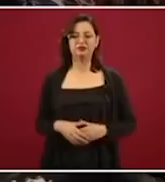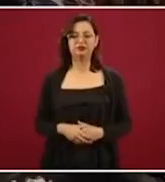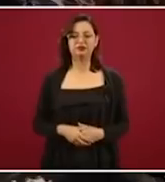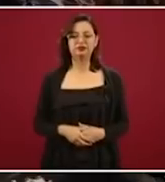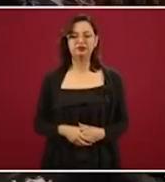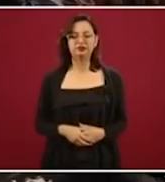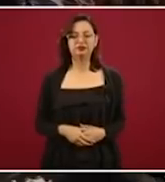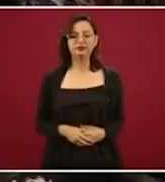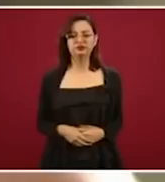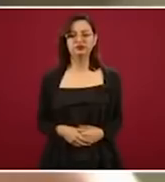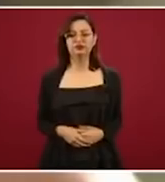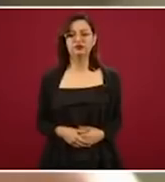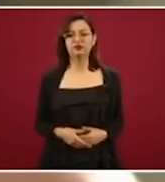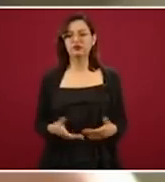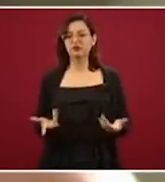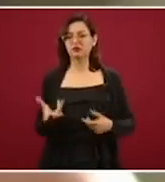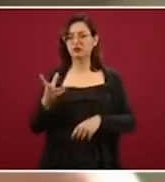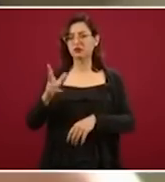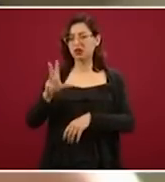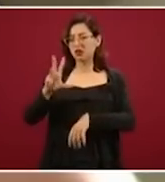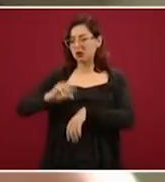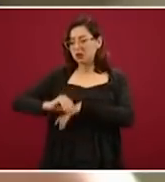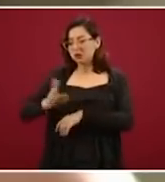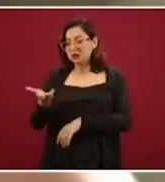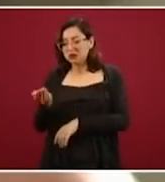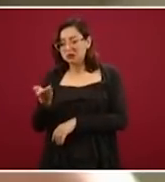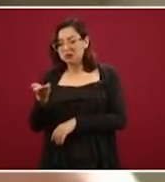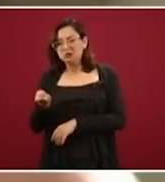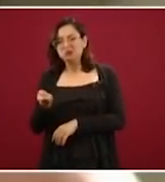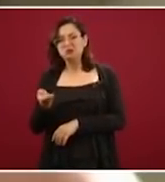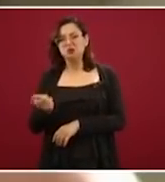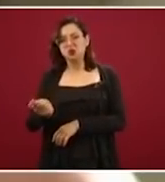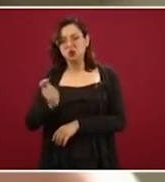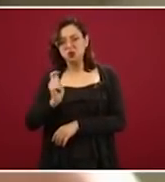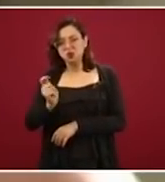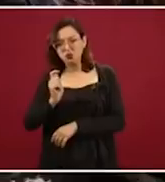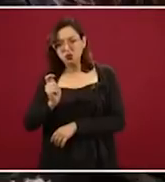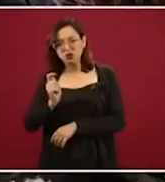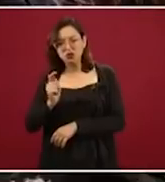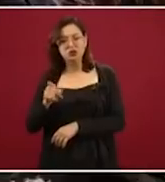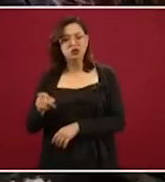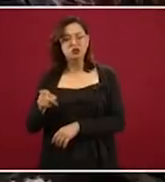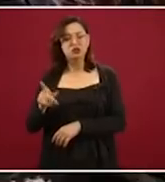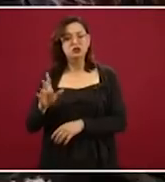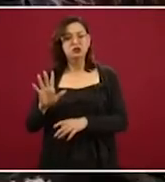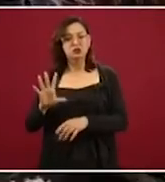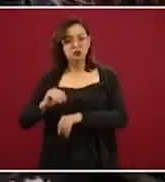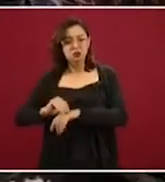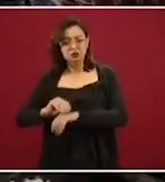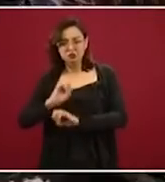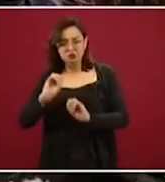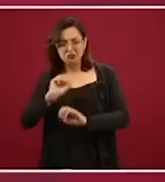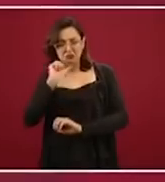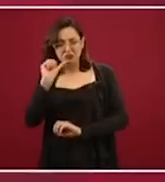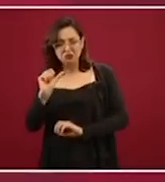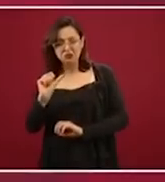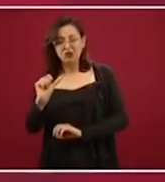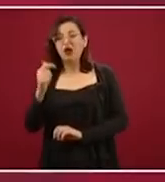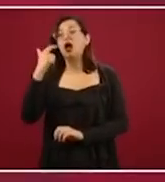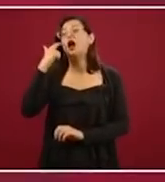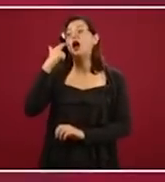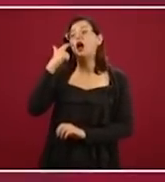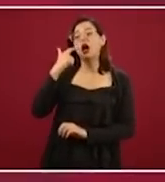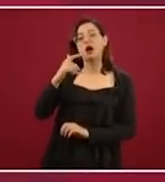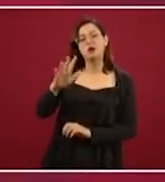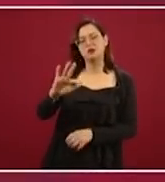para uso lúdico, la marihuana, por ejemplo, una… Eso habría que verlo, pero no estamos pensando nosotros